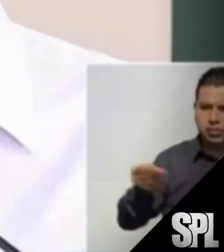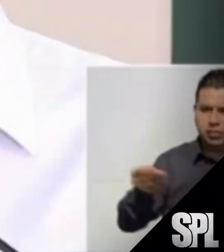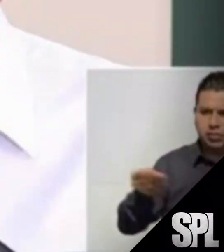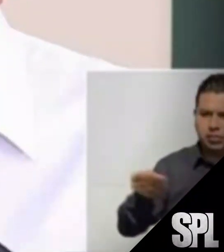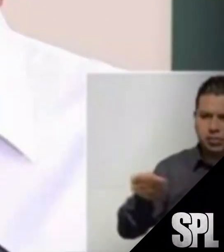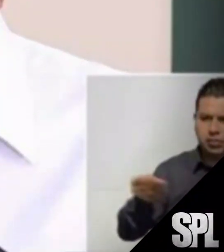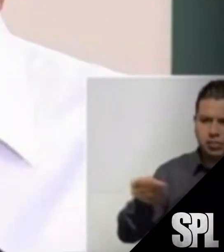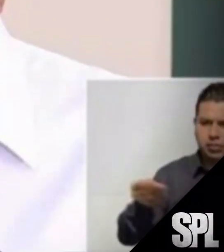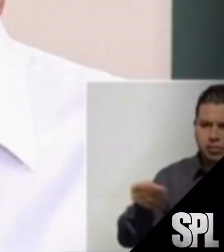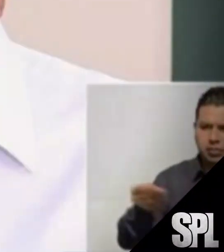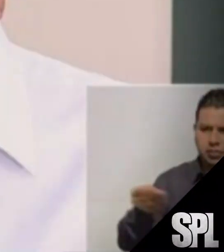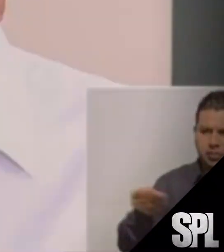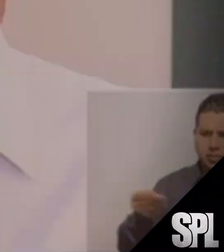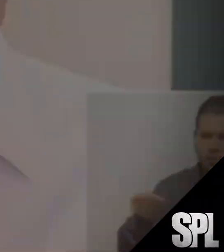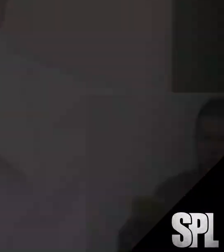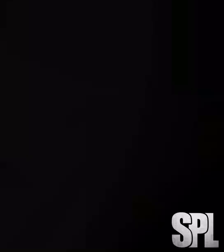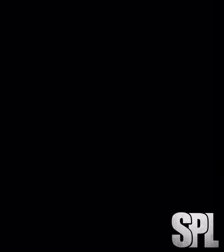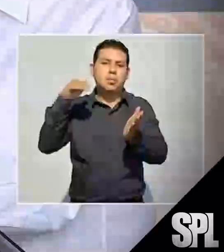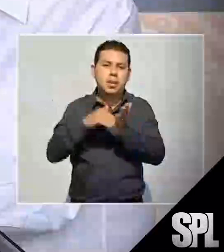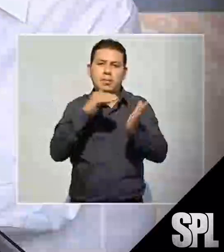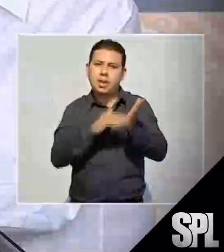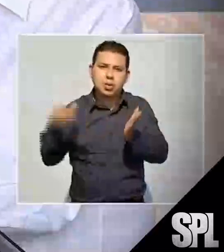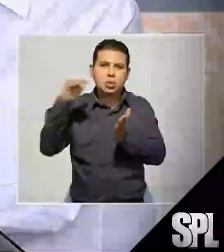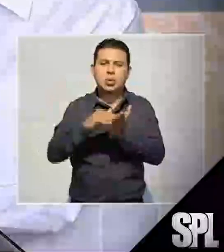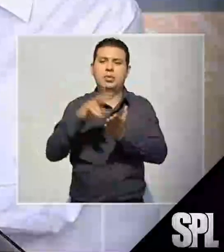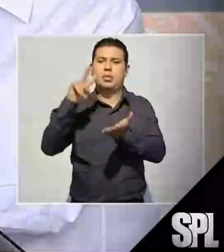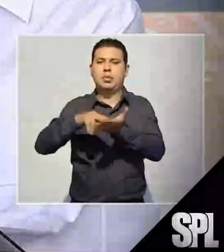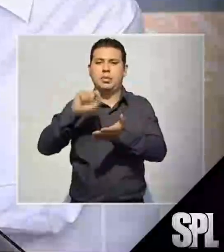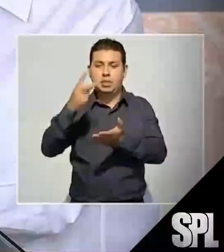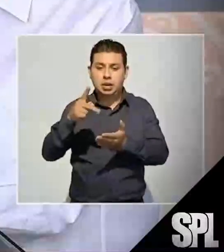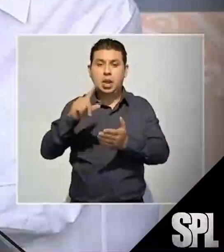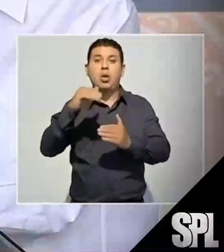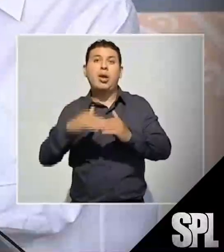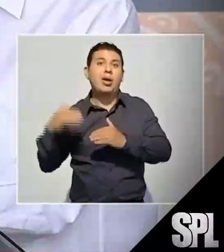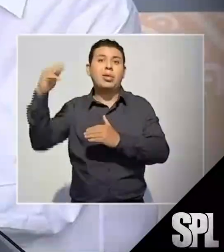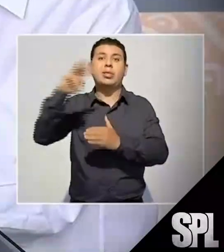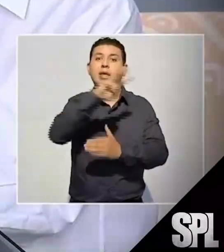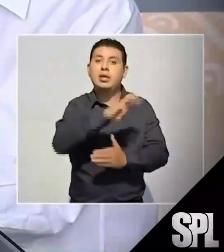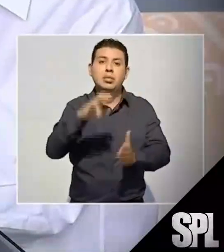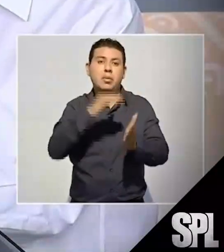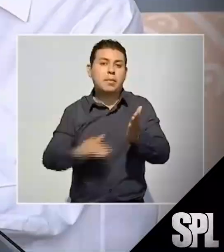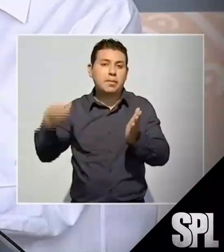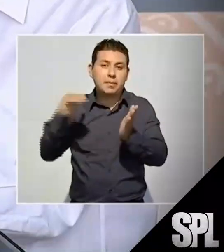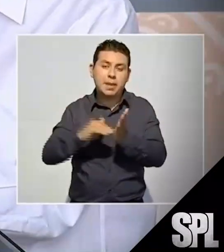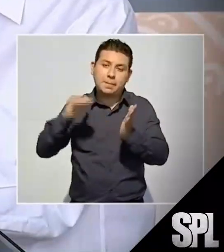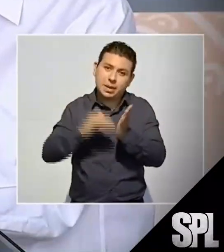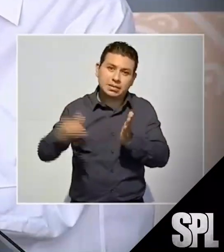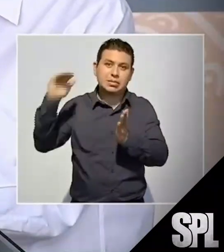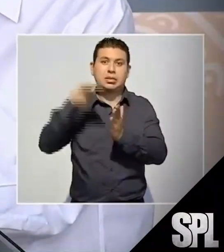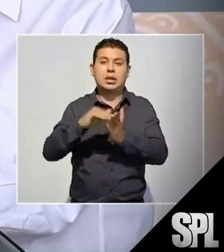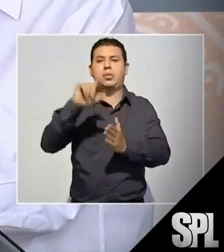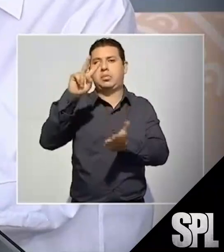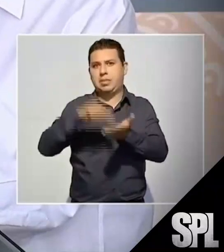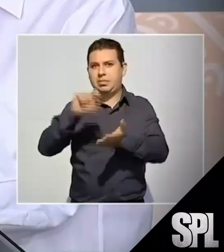escucharte a ti y lo que tienes que pensar como mexicano. Déjame saber lo que piensas, es una buena opción, es mala,